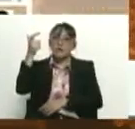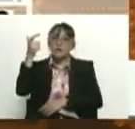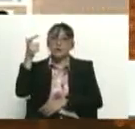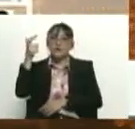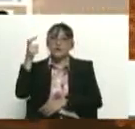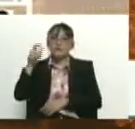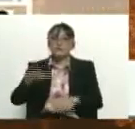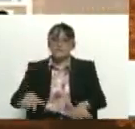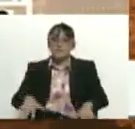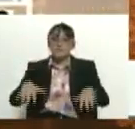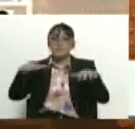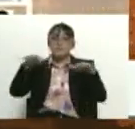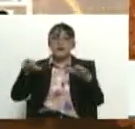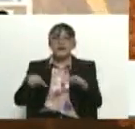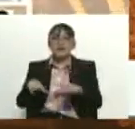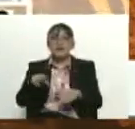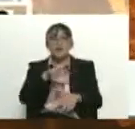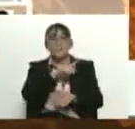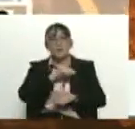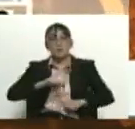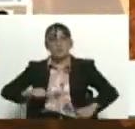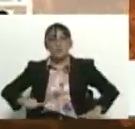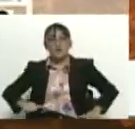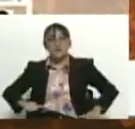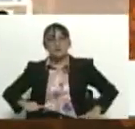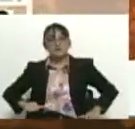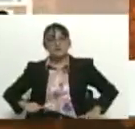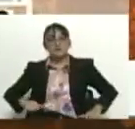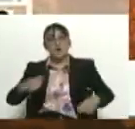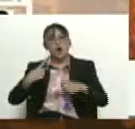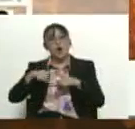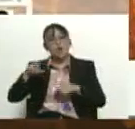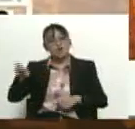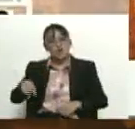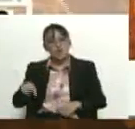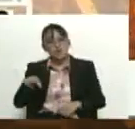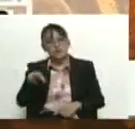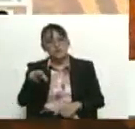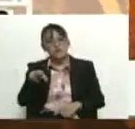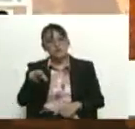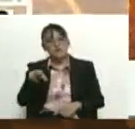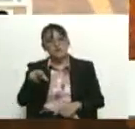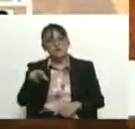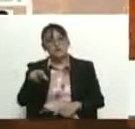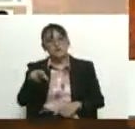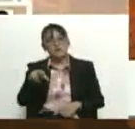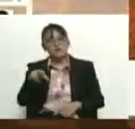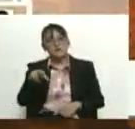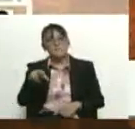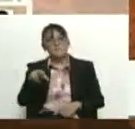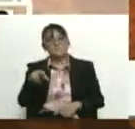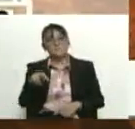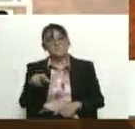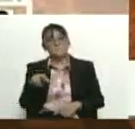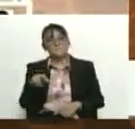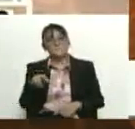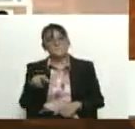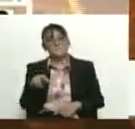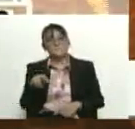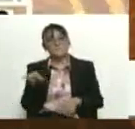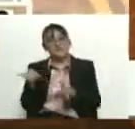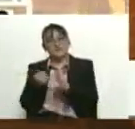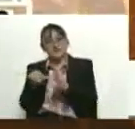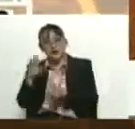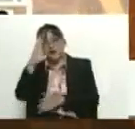ante las crecidas del río portuguesa y otros ríos en el eje llanero en Arizmendi en el otro extremo en el extremo este del Estado